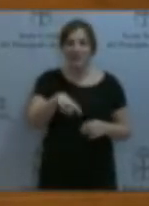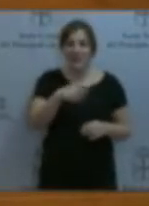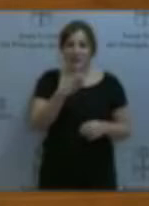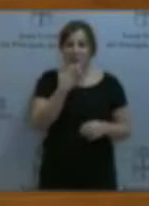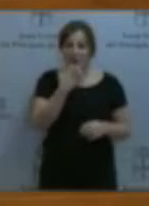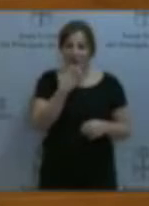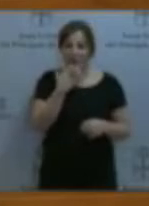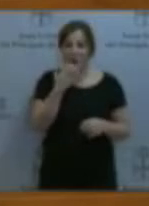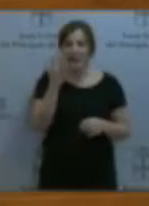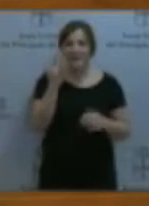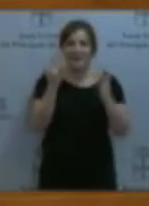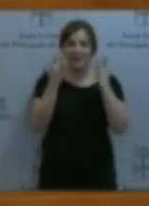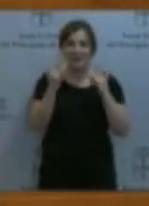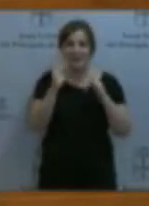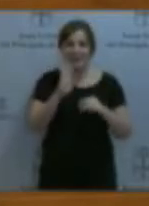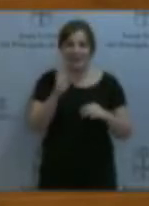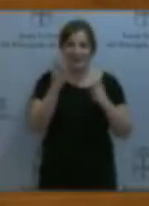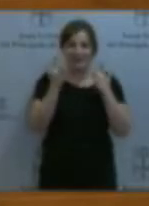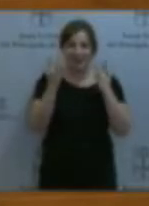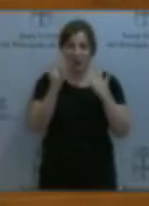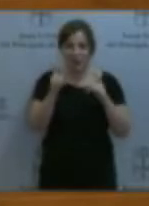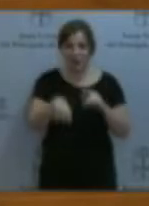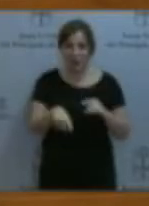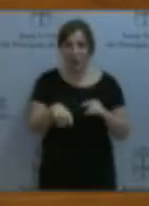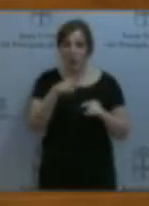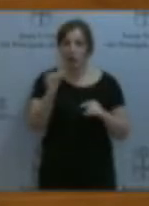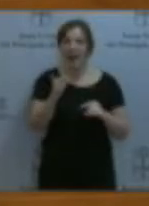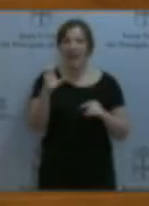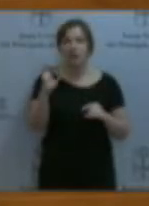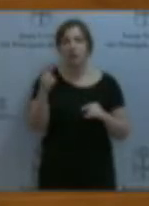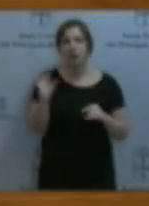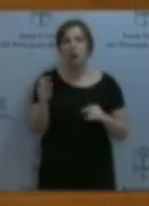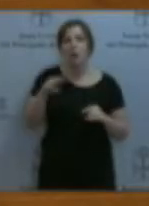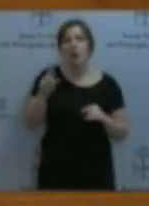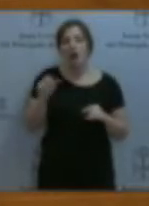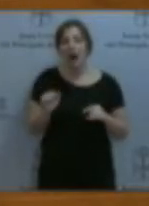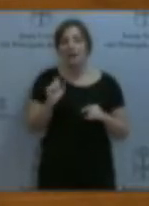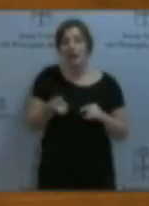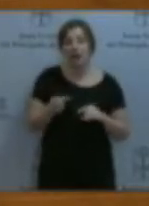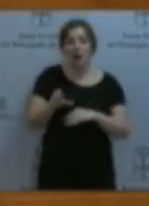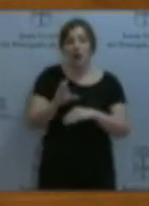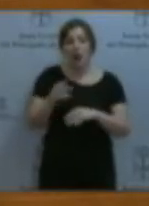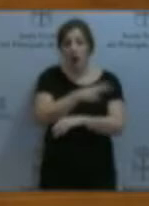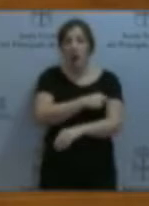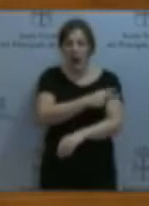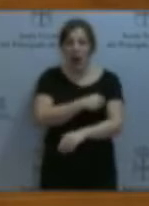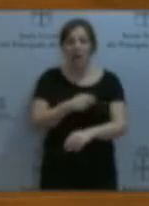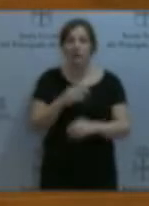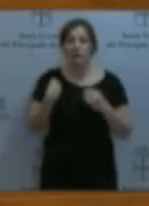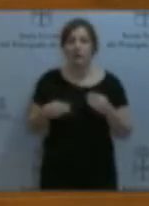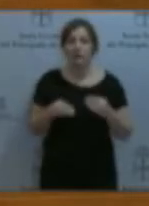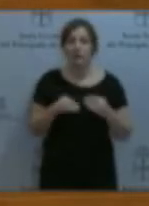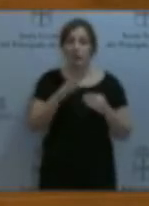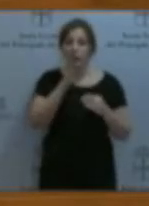Junta de Saneamiento, dirigida, por cierto, tras nombramiento a dedo por don Jesús Morales, exconcejal del PSOE de Decisión, la encomienda que esta Junta de